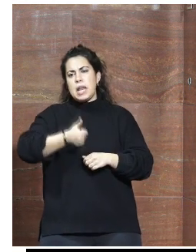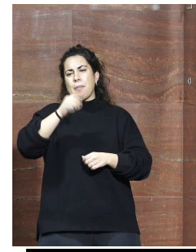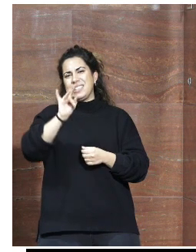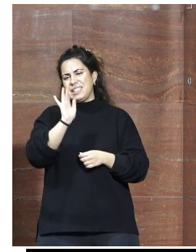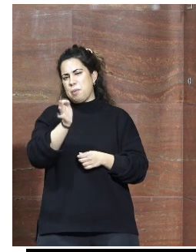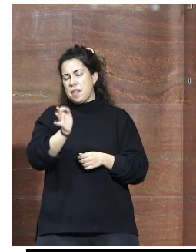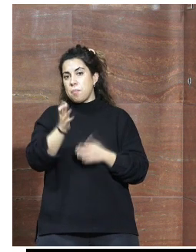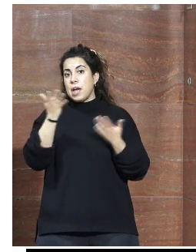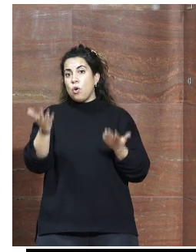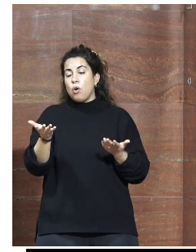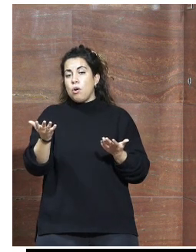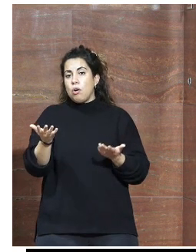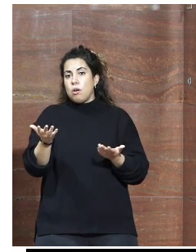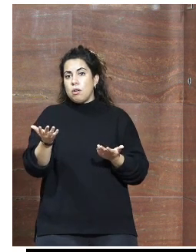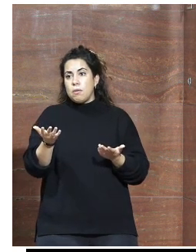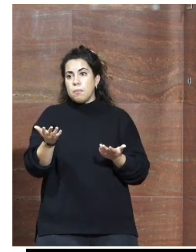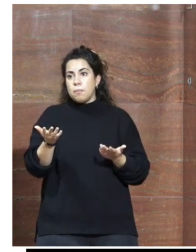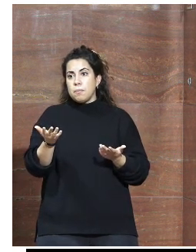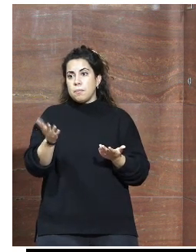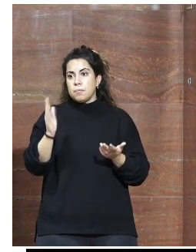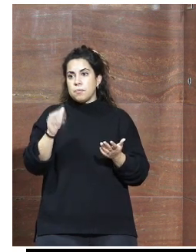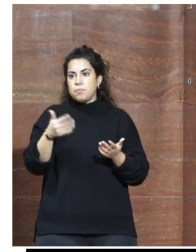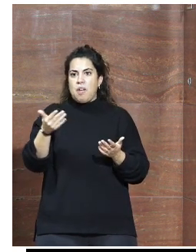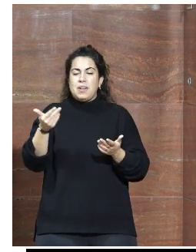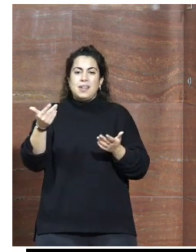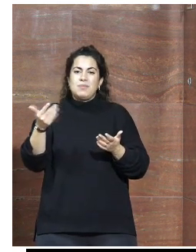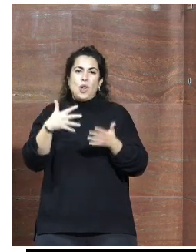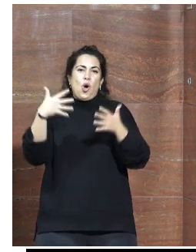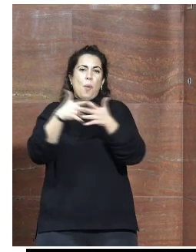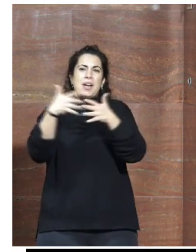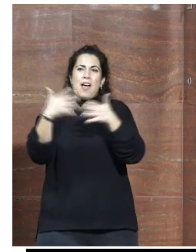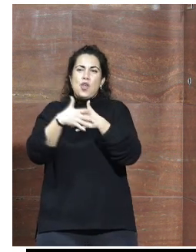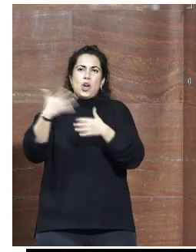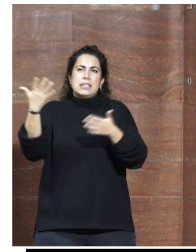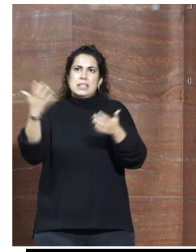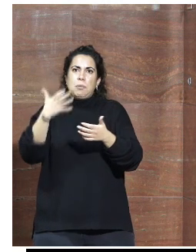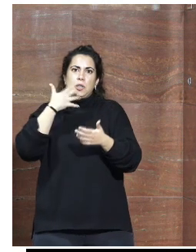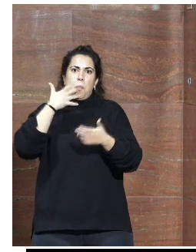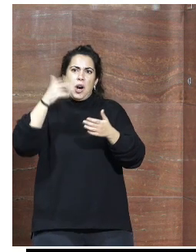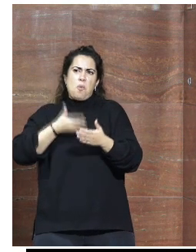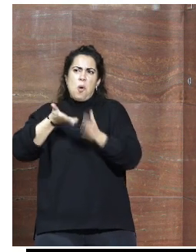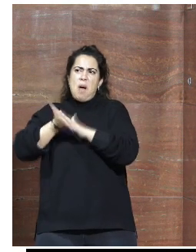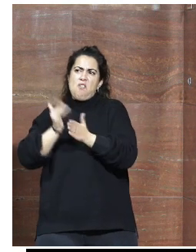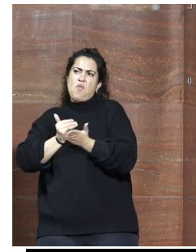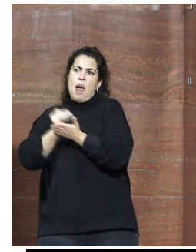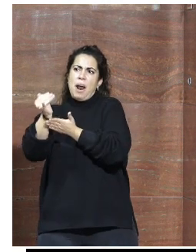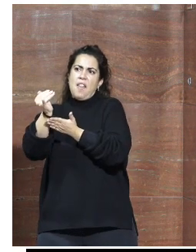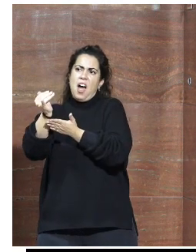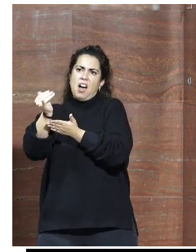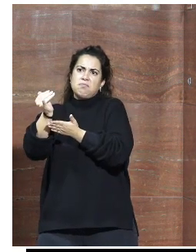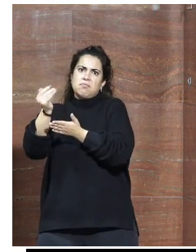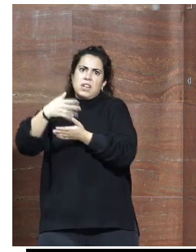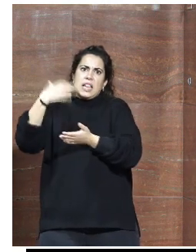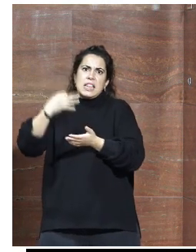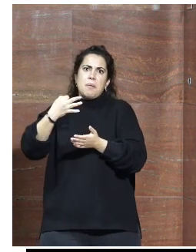normalmente eso, o sea, eso son combinaciones así que para ir a lo mejor a, yo qué sé, a Fuenlabrada resulta que